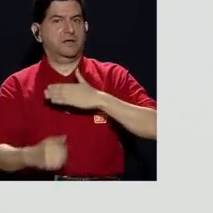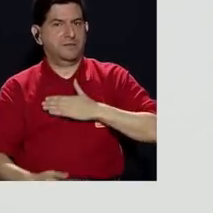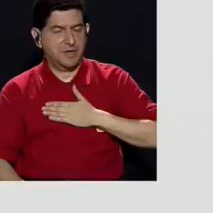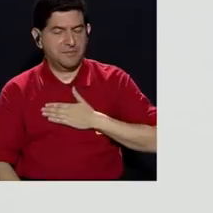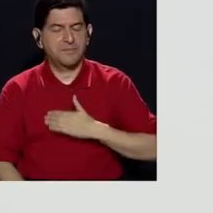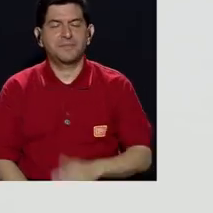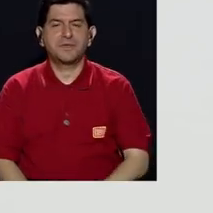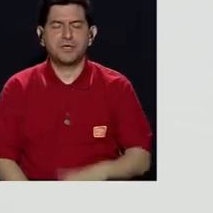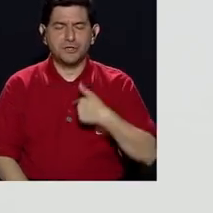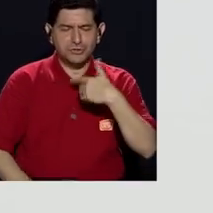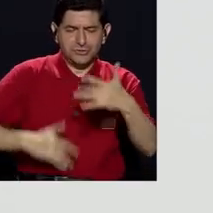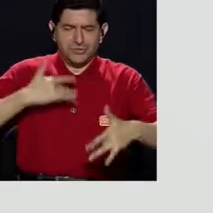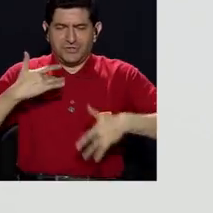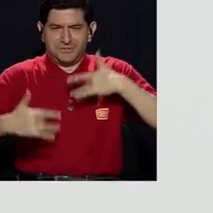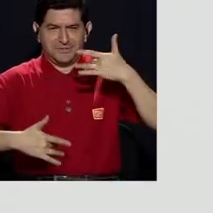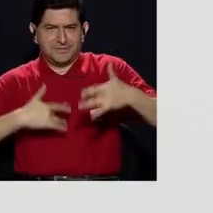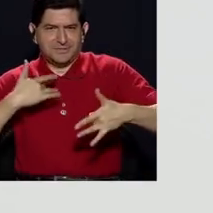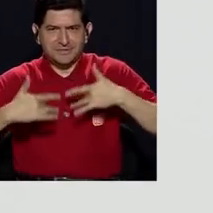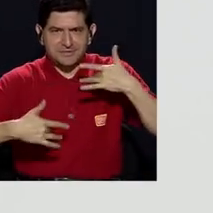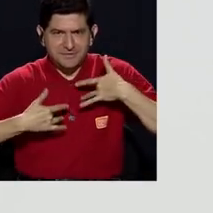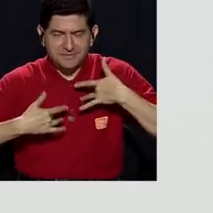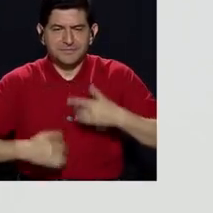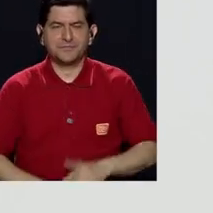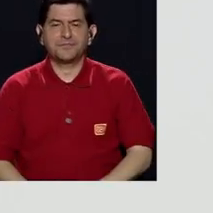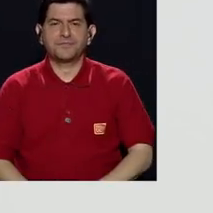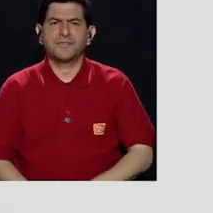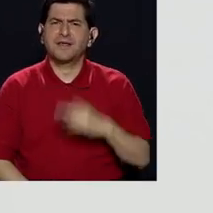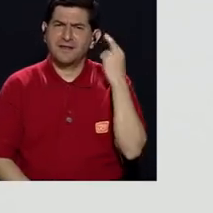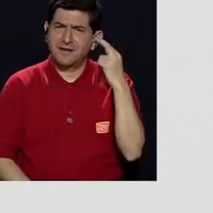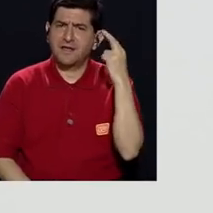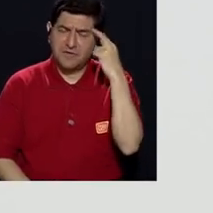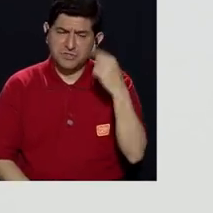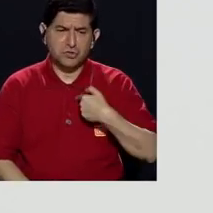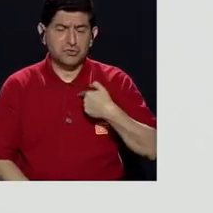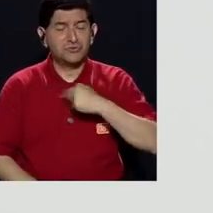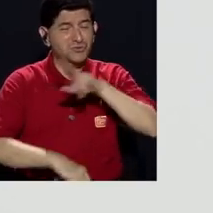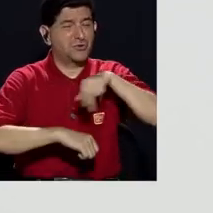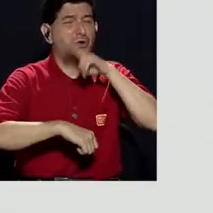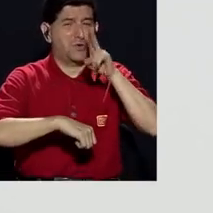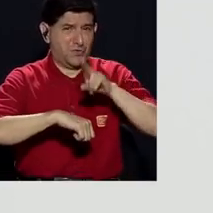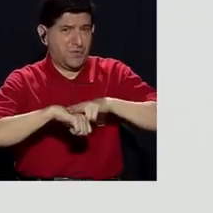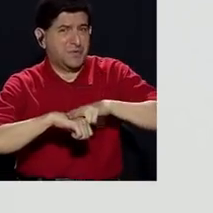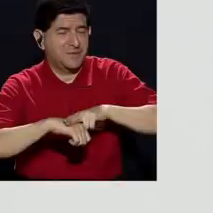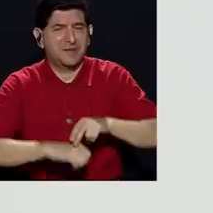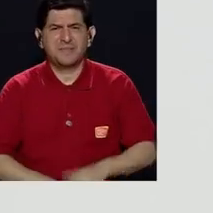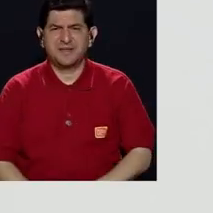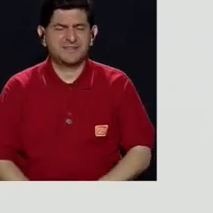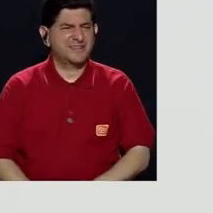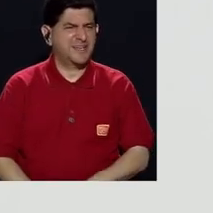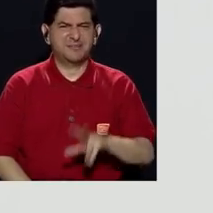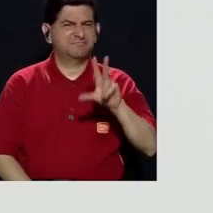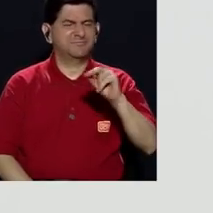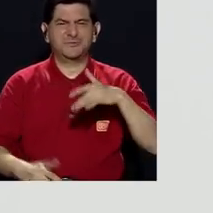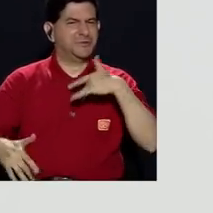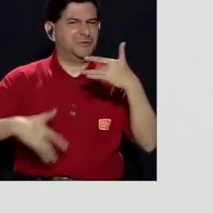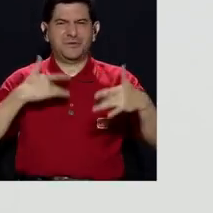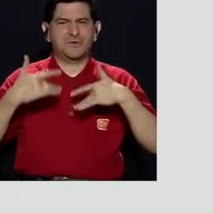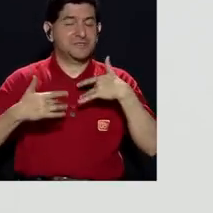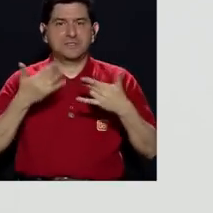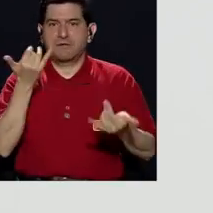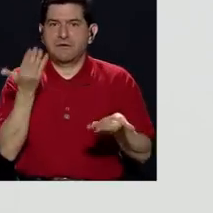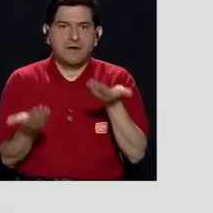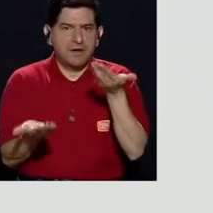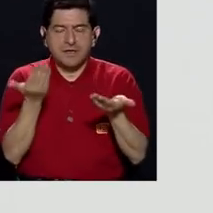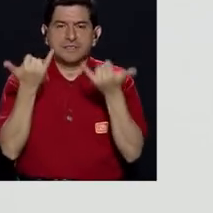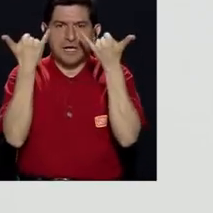tener más sensibilidad porque yo de naturaleza soy no soy tan sensible como